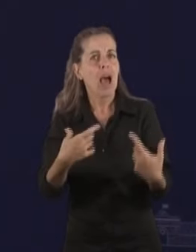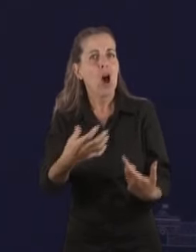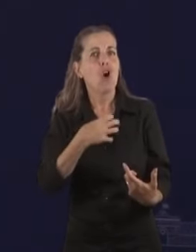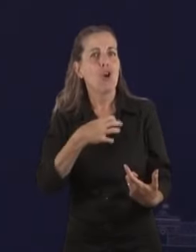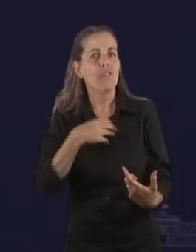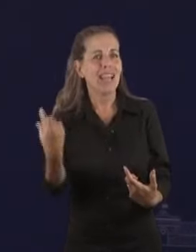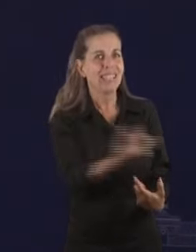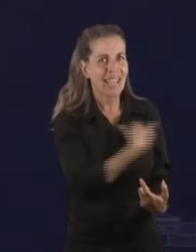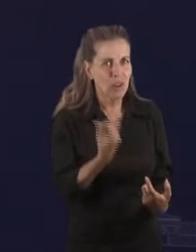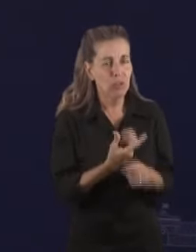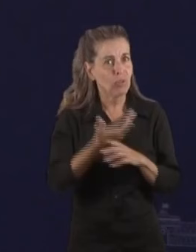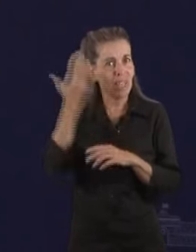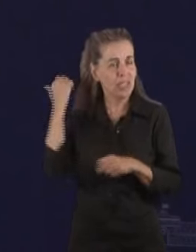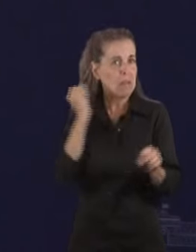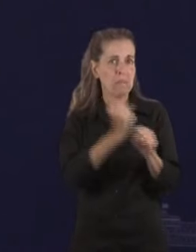han adherido